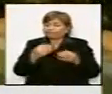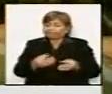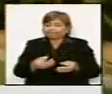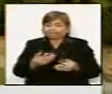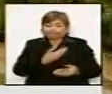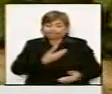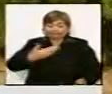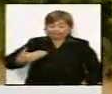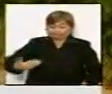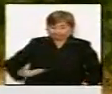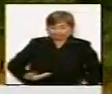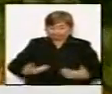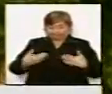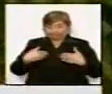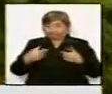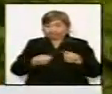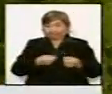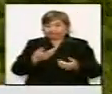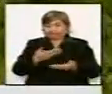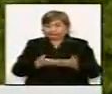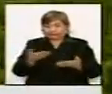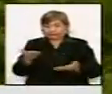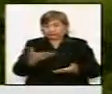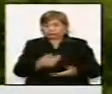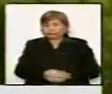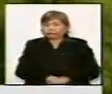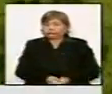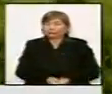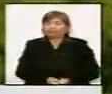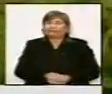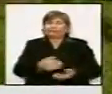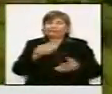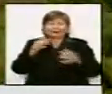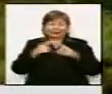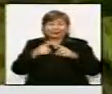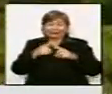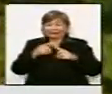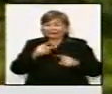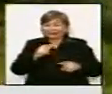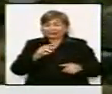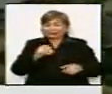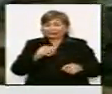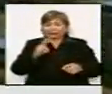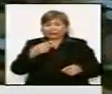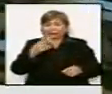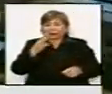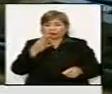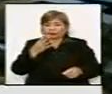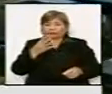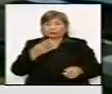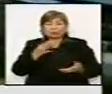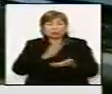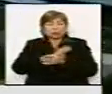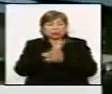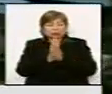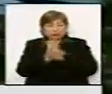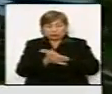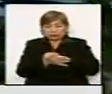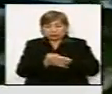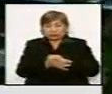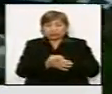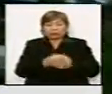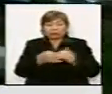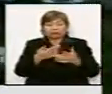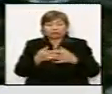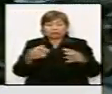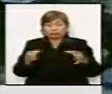si el Estado tiene injerencia en ellos. Solo COFOPRI tituló de manera masiva hasta el 2004 de manera gratuita y por una